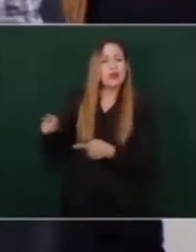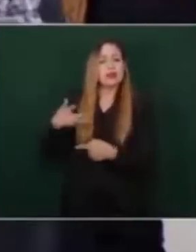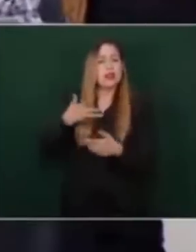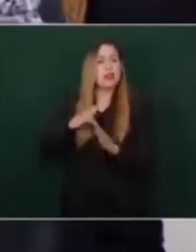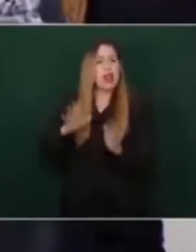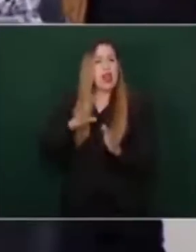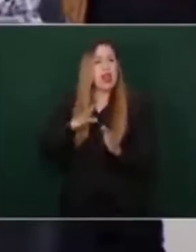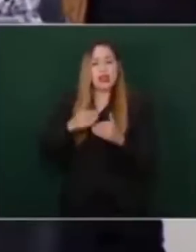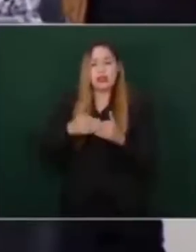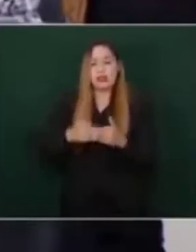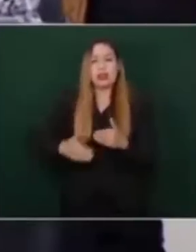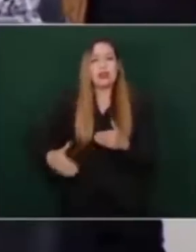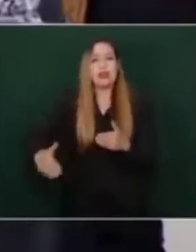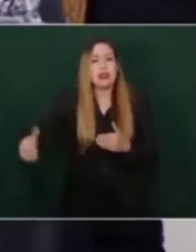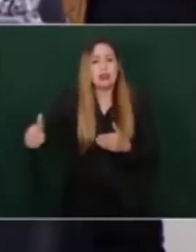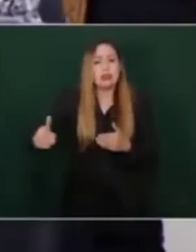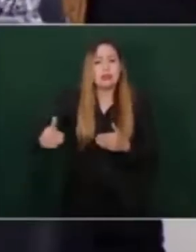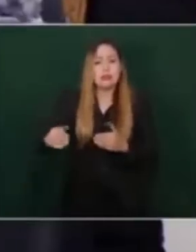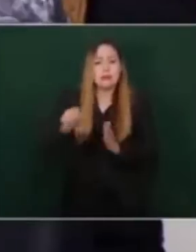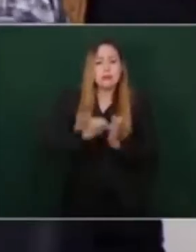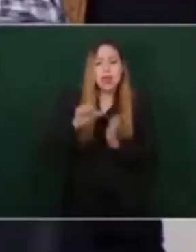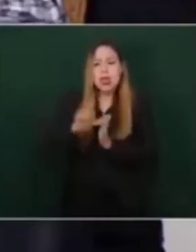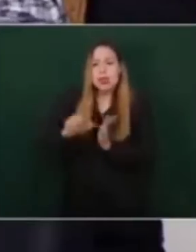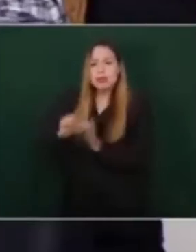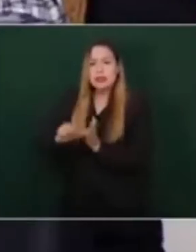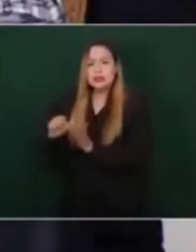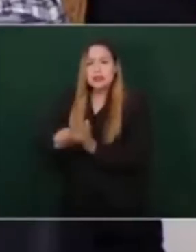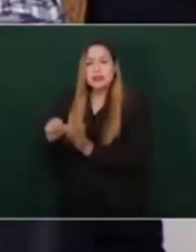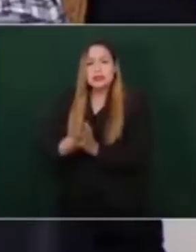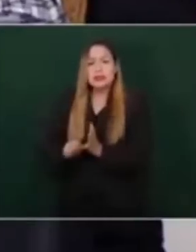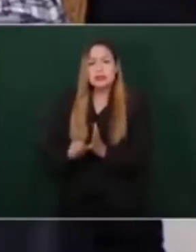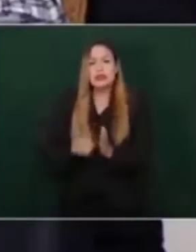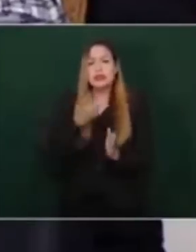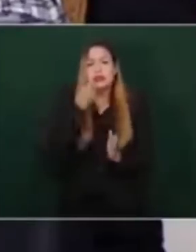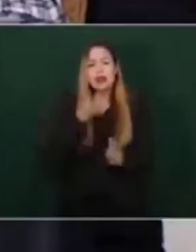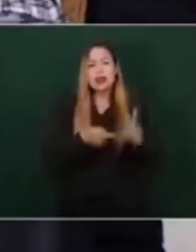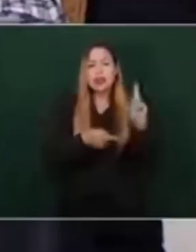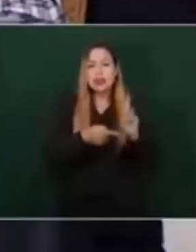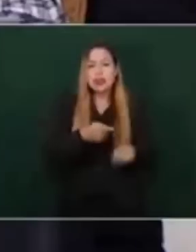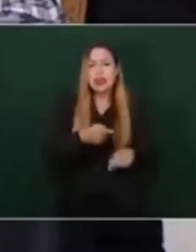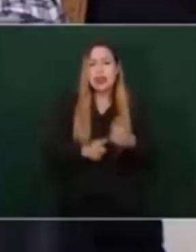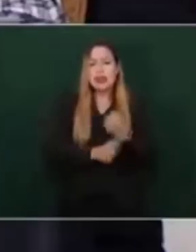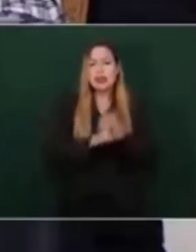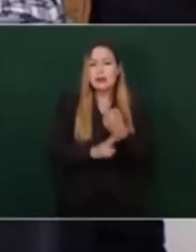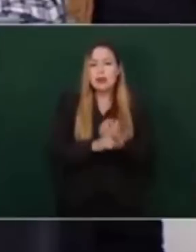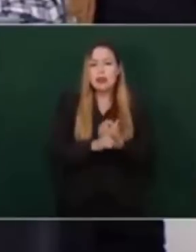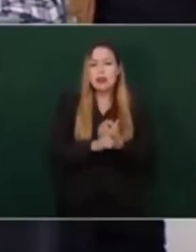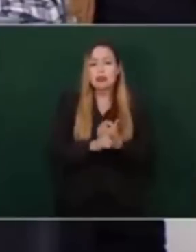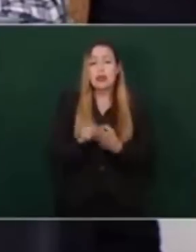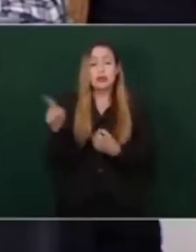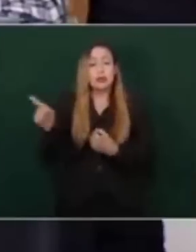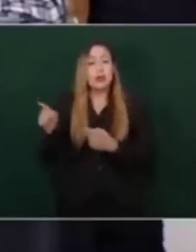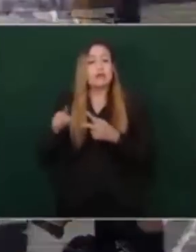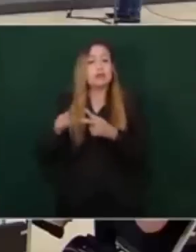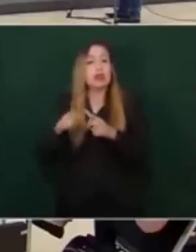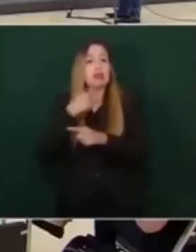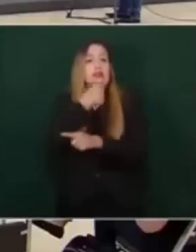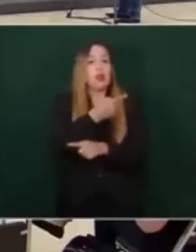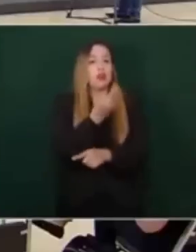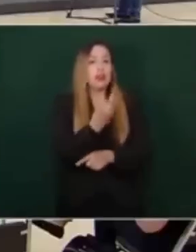meses tratando de erradicar la violencia, que dicen que usted inició llamándoles traidores a la patria?